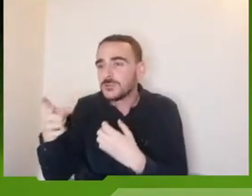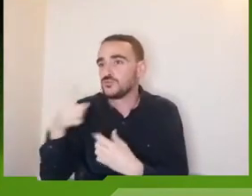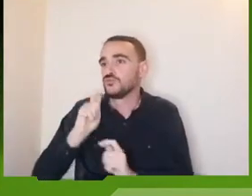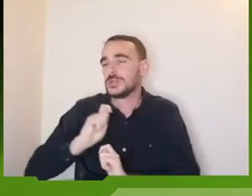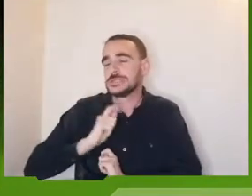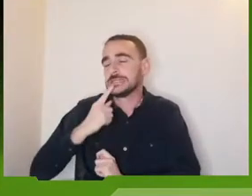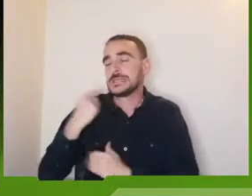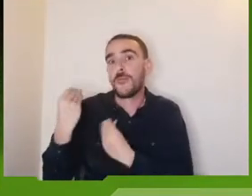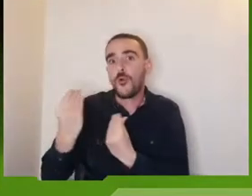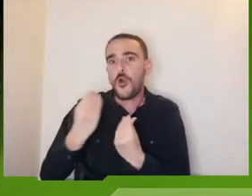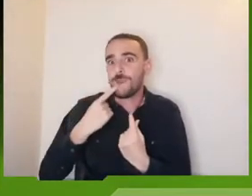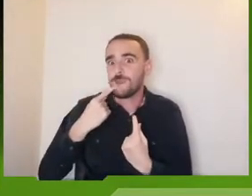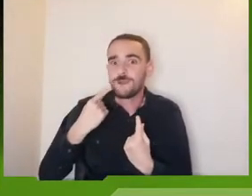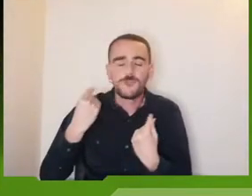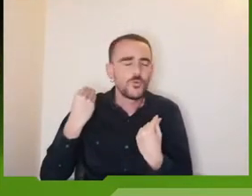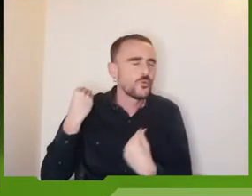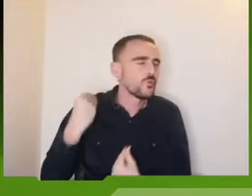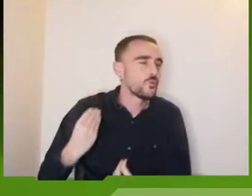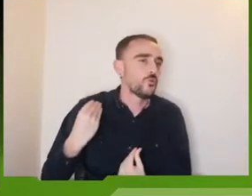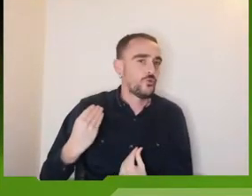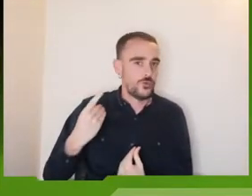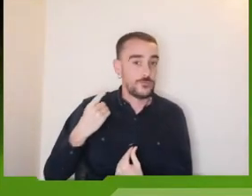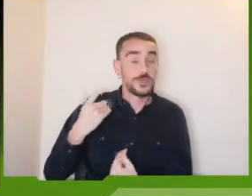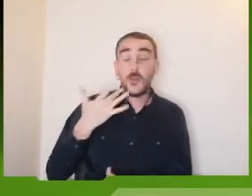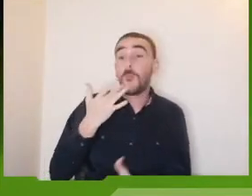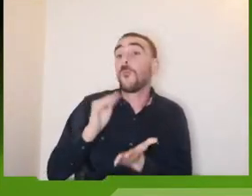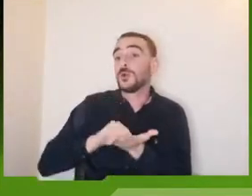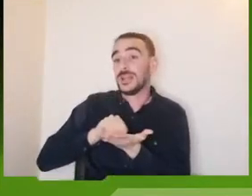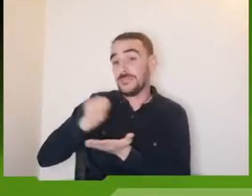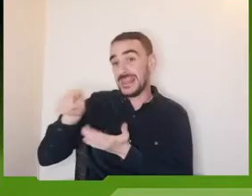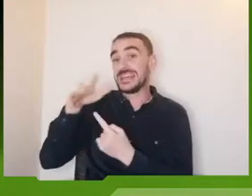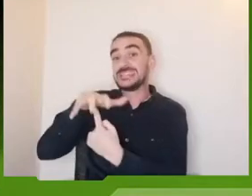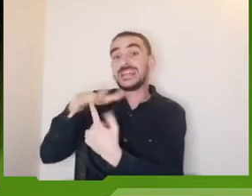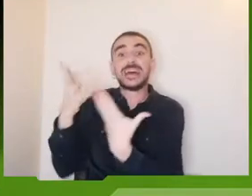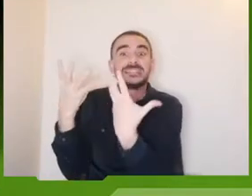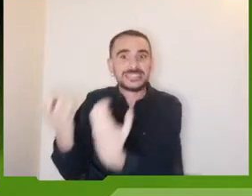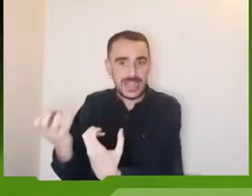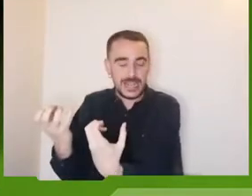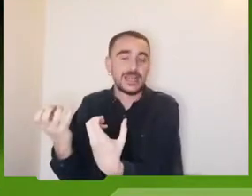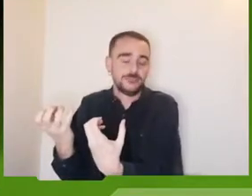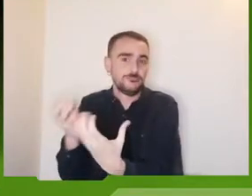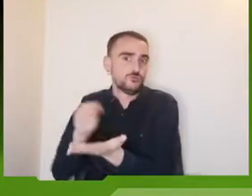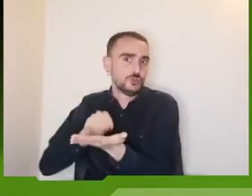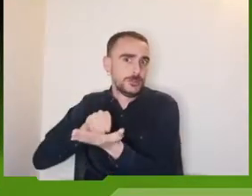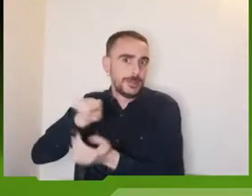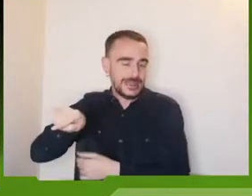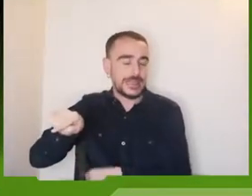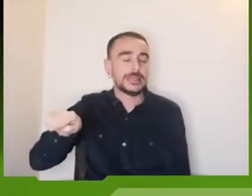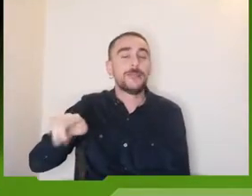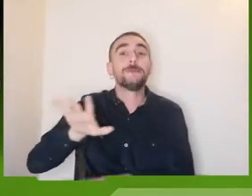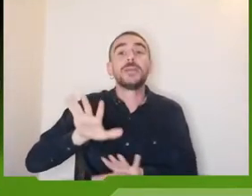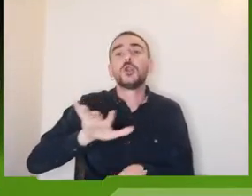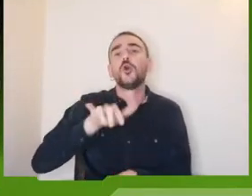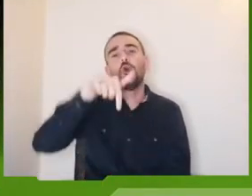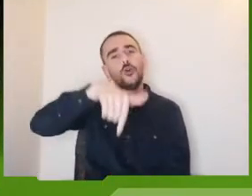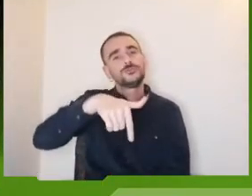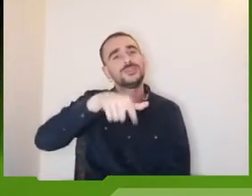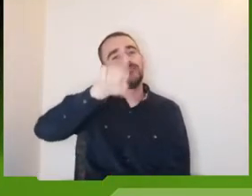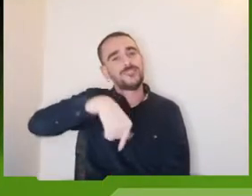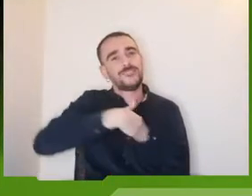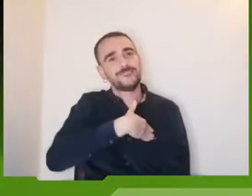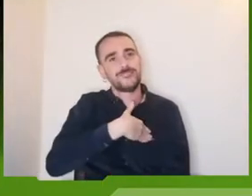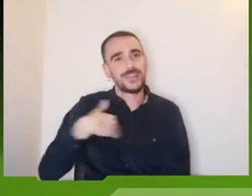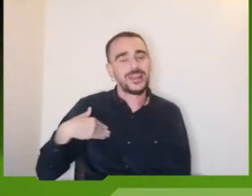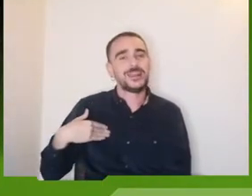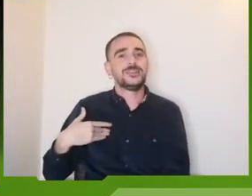Y muchas veces lo hago con esas, pero mira, hoy quería hacerlo también con las que crea que las personas